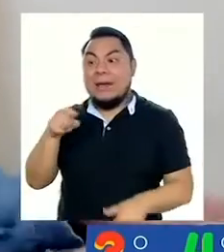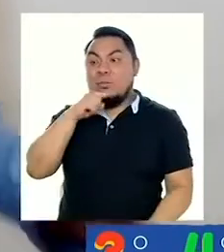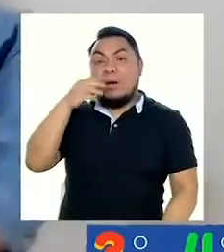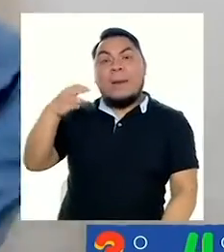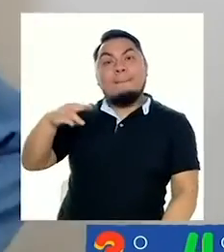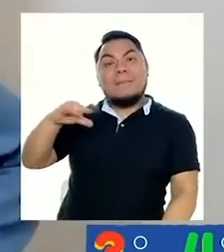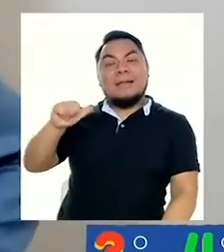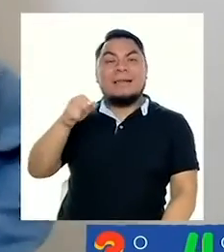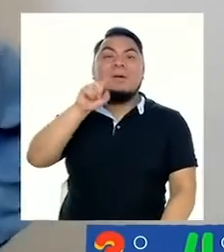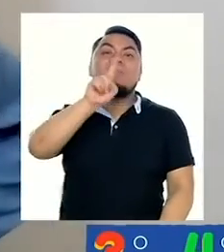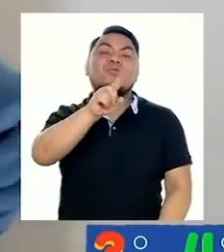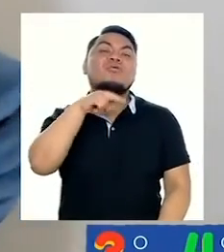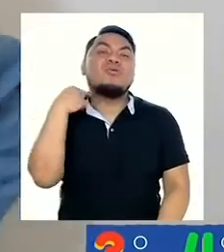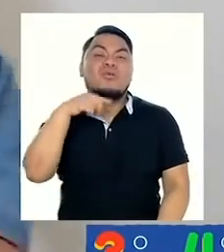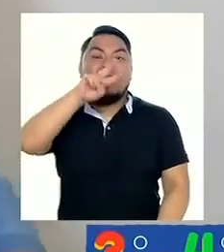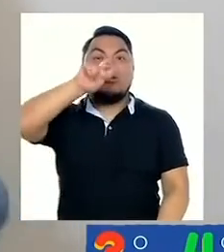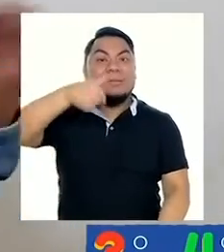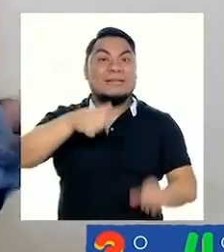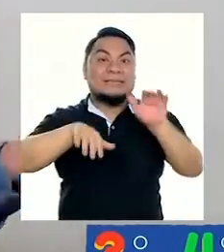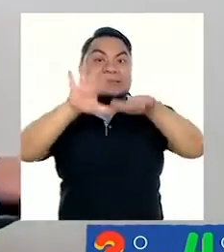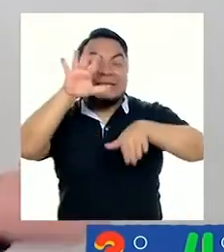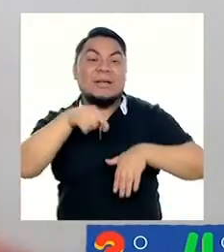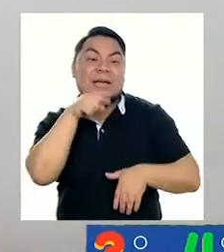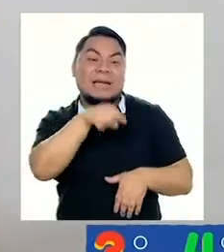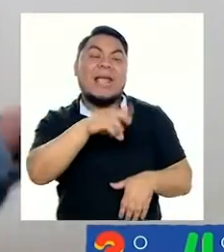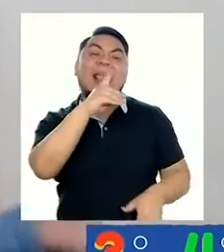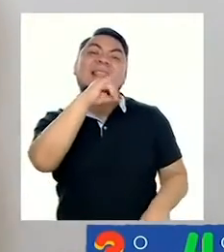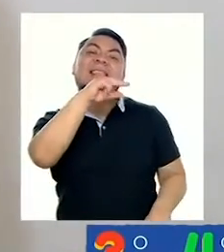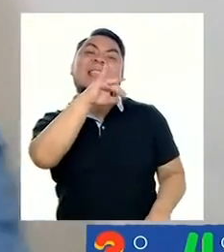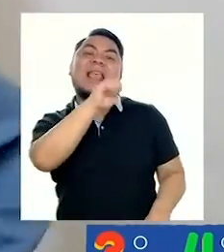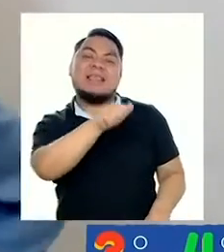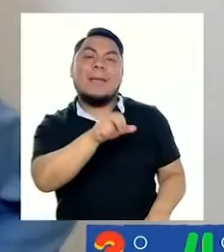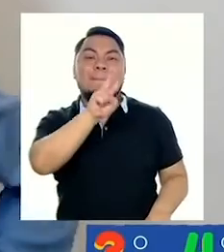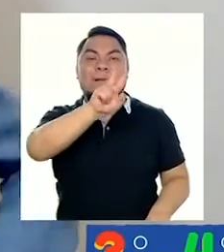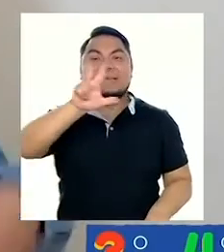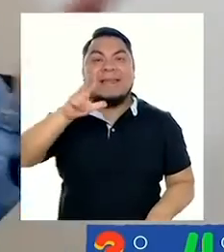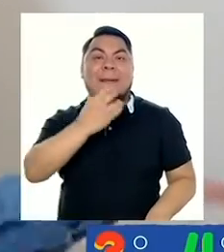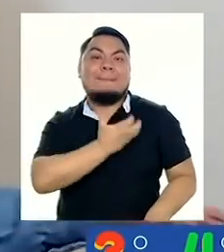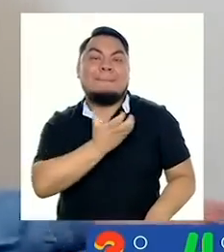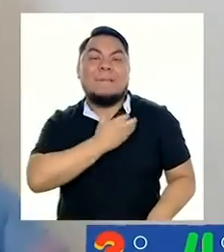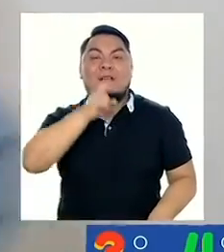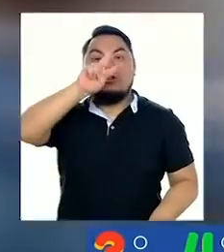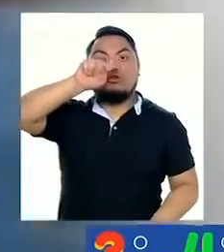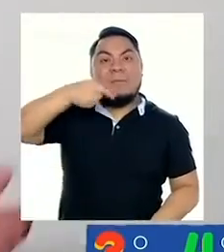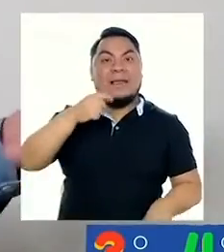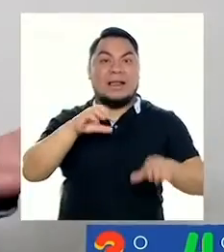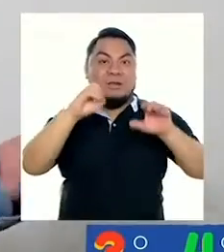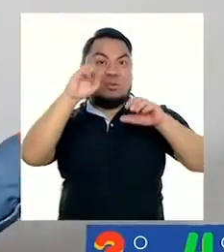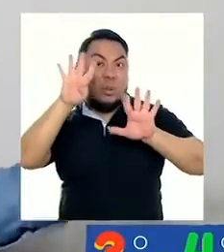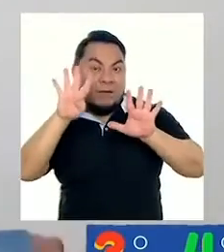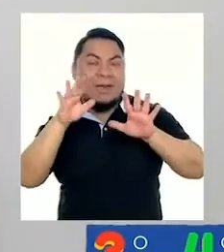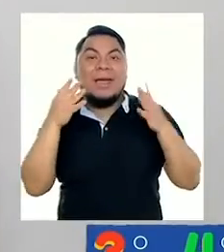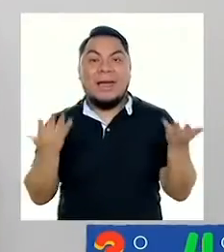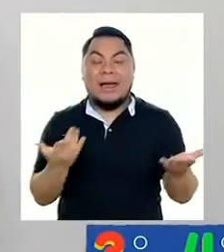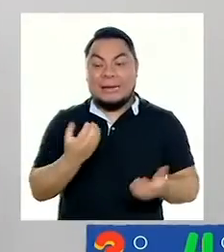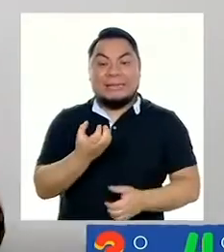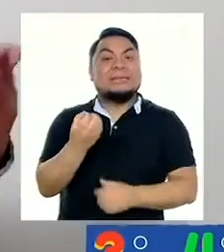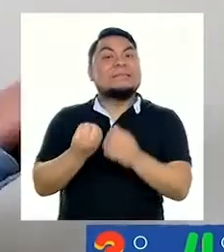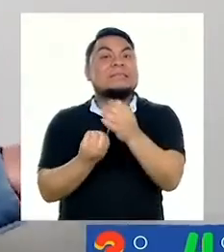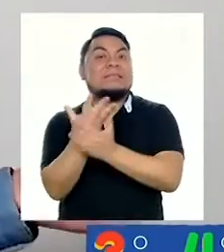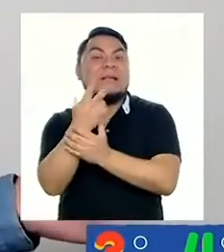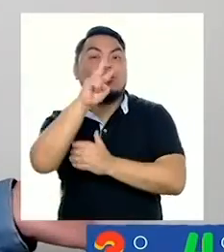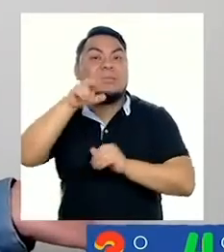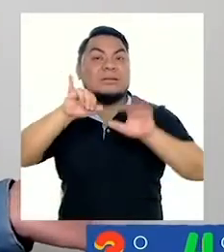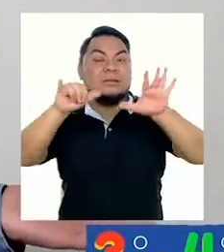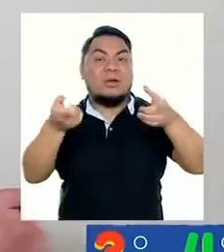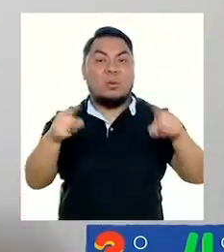el 21 de noviembre de 2005. Y Dayana, el 23 de mayo de 2009. En septiembre de 2016,